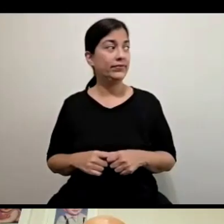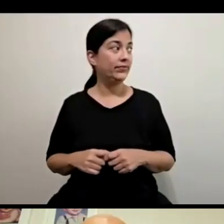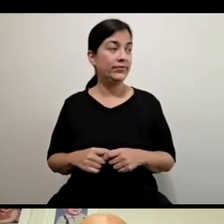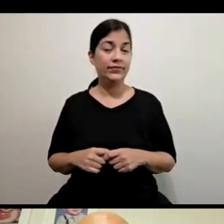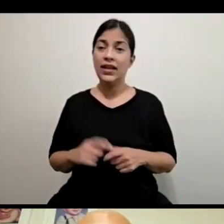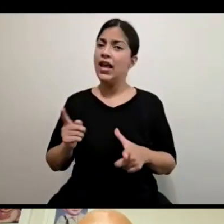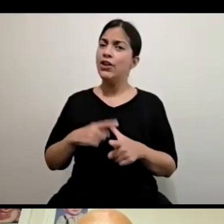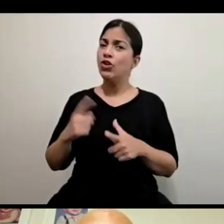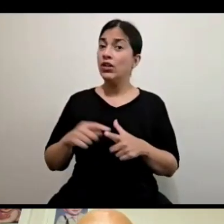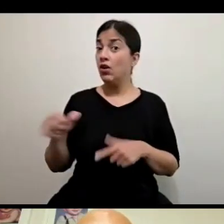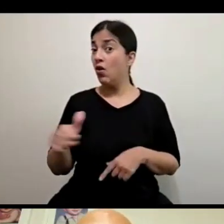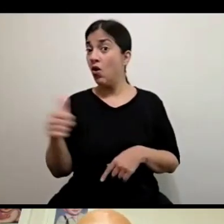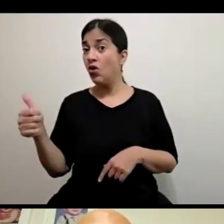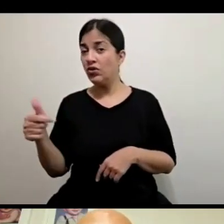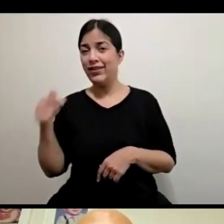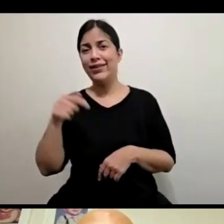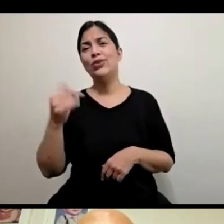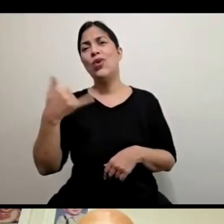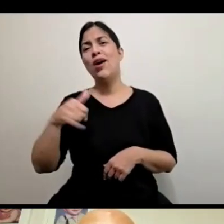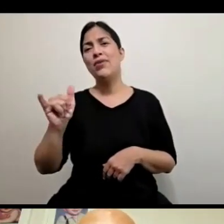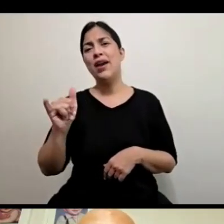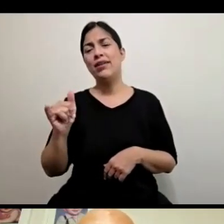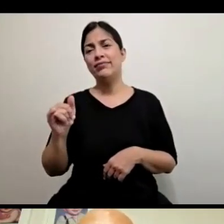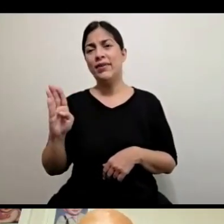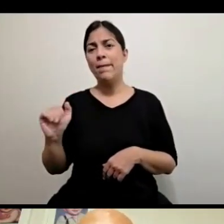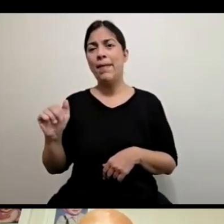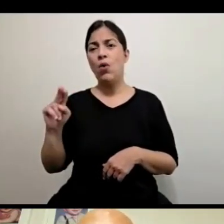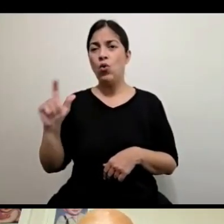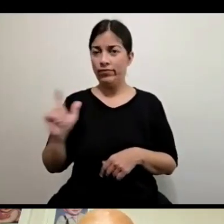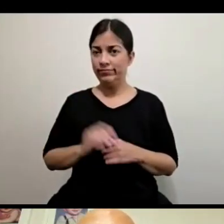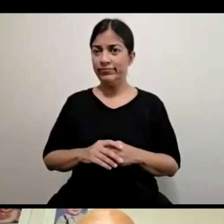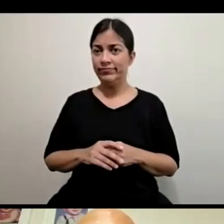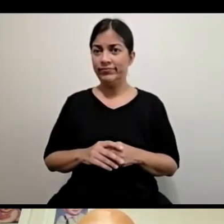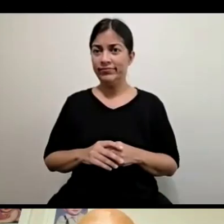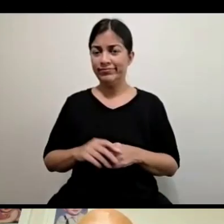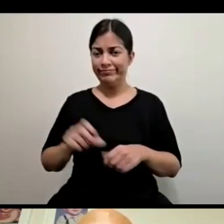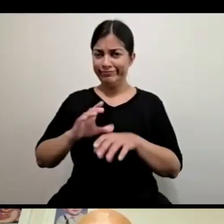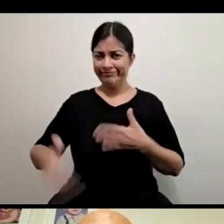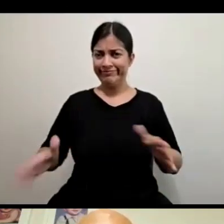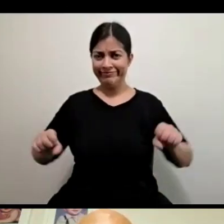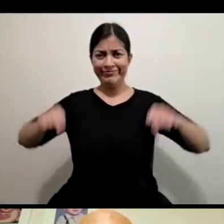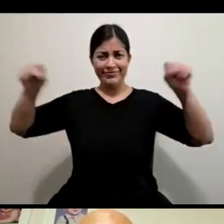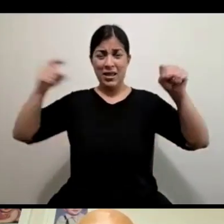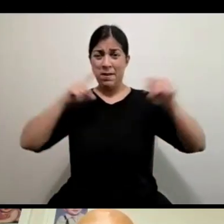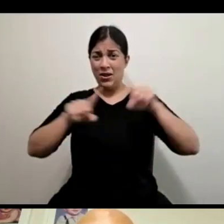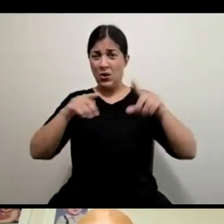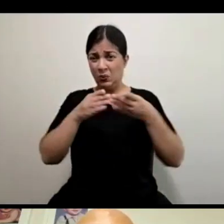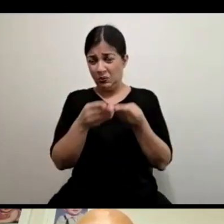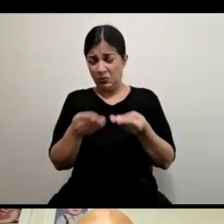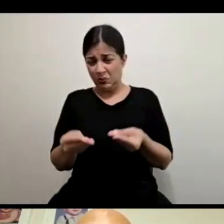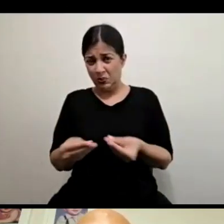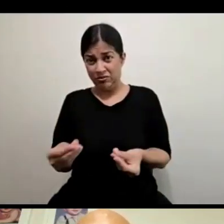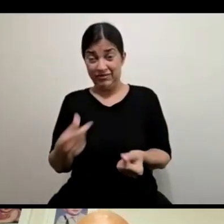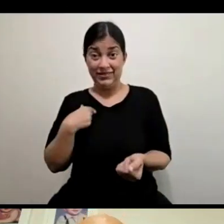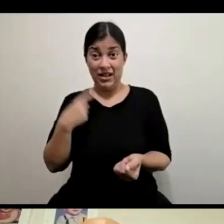Entonces lo demás está allí todavía en el baúl, mucho en el baúl, que está tan deteriorado que necesitaría años para poder